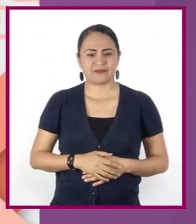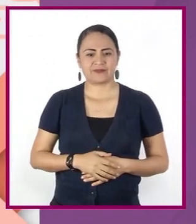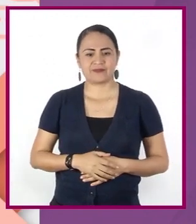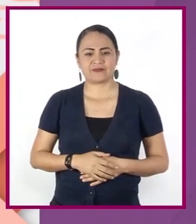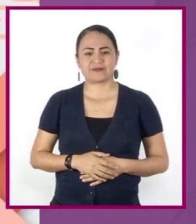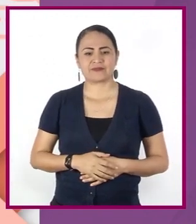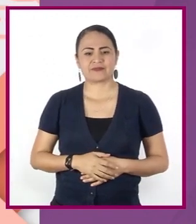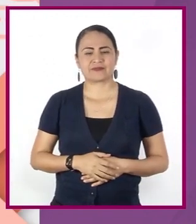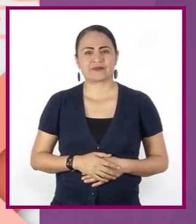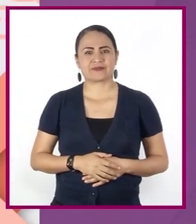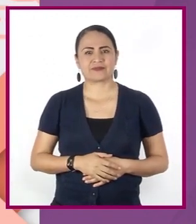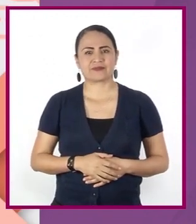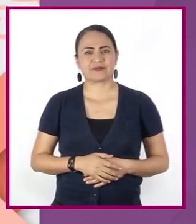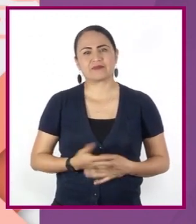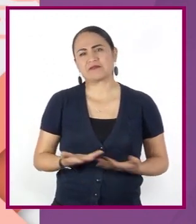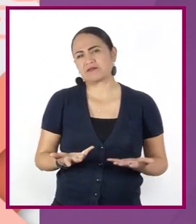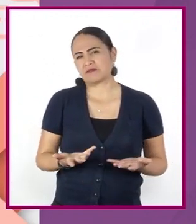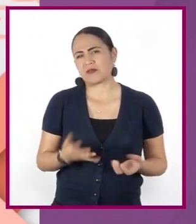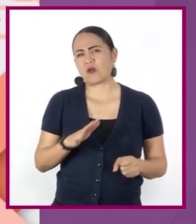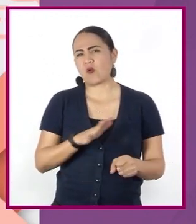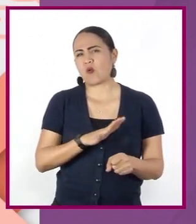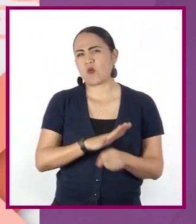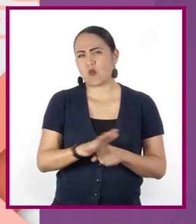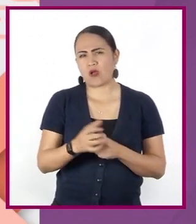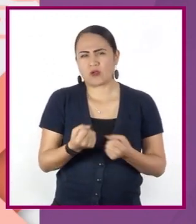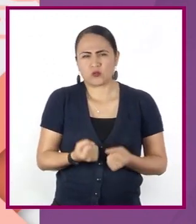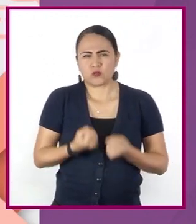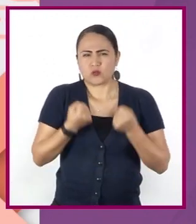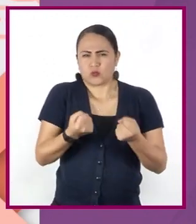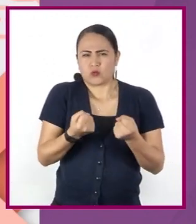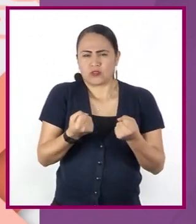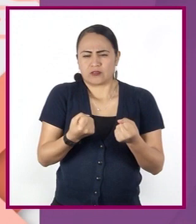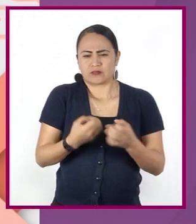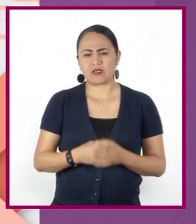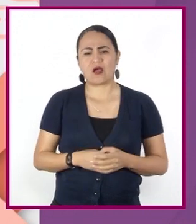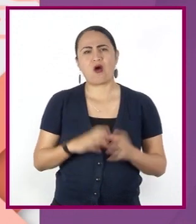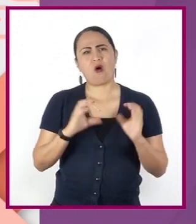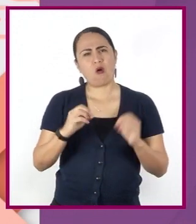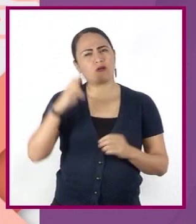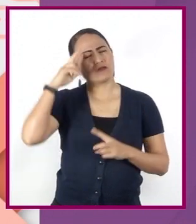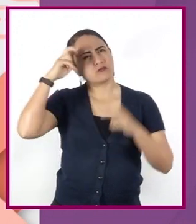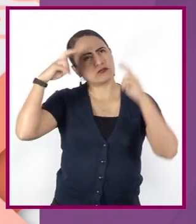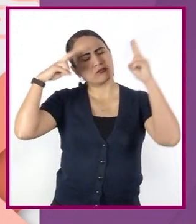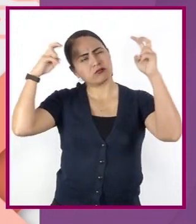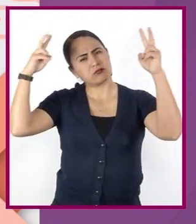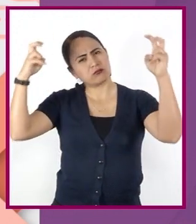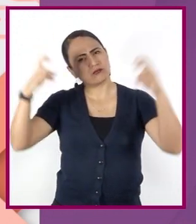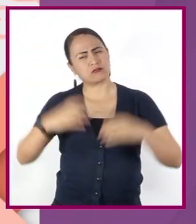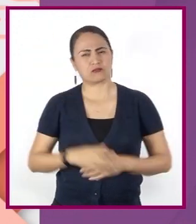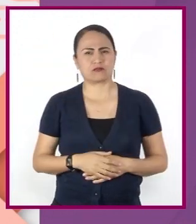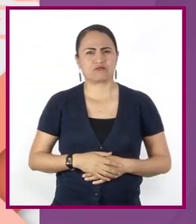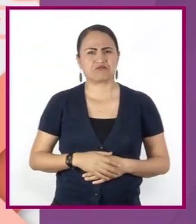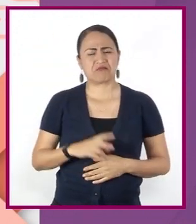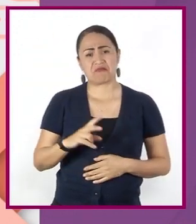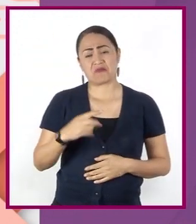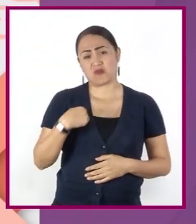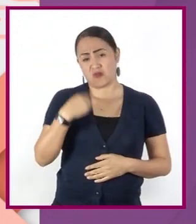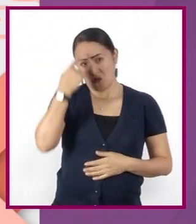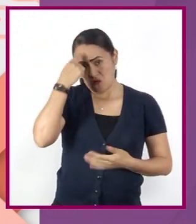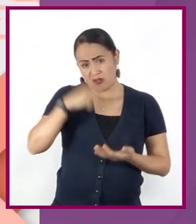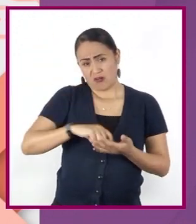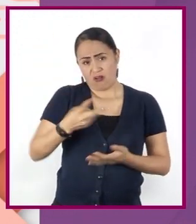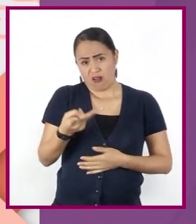¿Cuál podría ser su función? ¿Dar énfasis o crear una imagen? Yo creo que ambas,